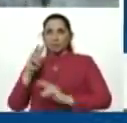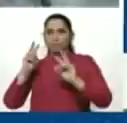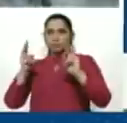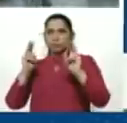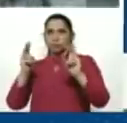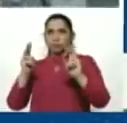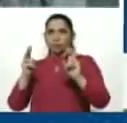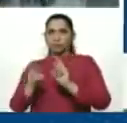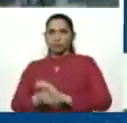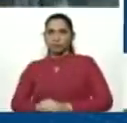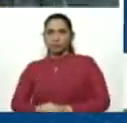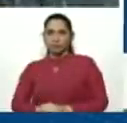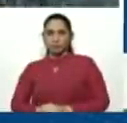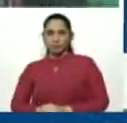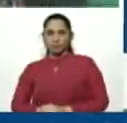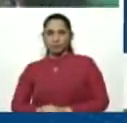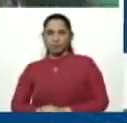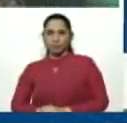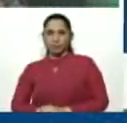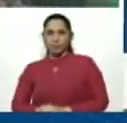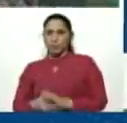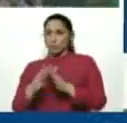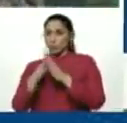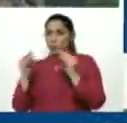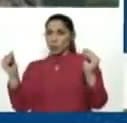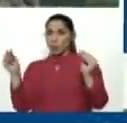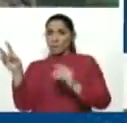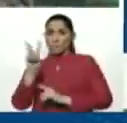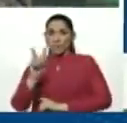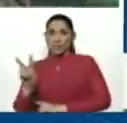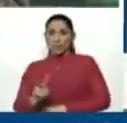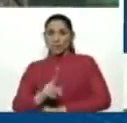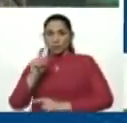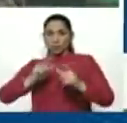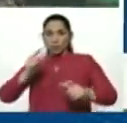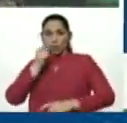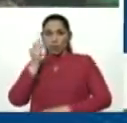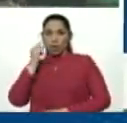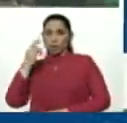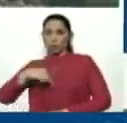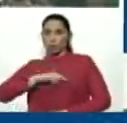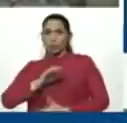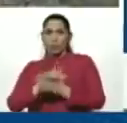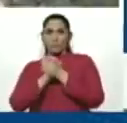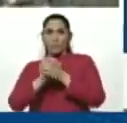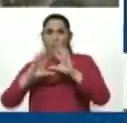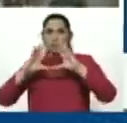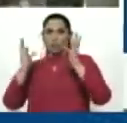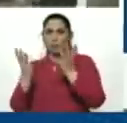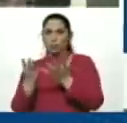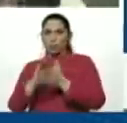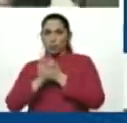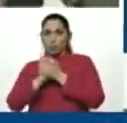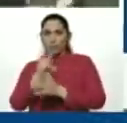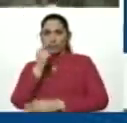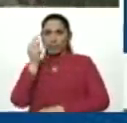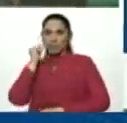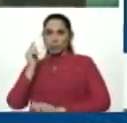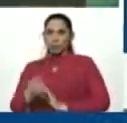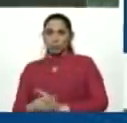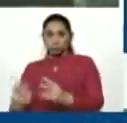forma, atención, a todos los venezolanos y venezolanas y a todos nuestros amigos del mundo y amigas